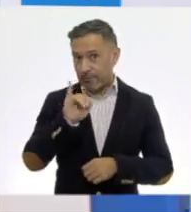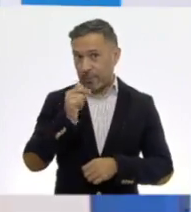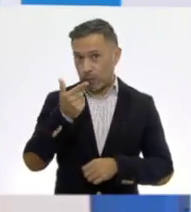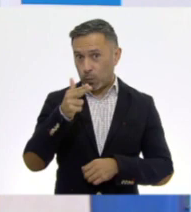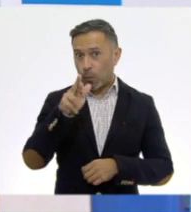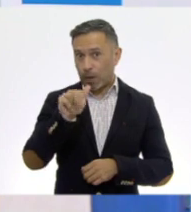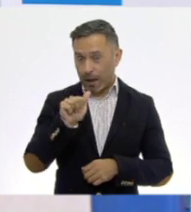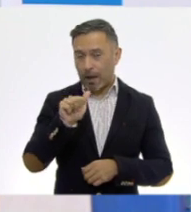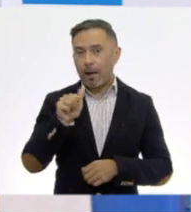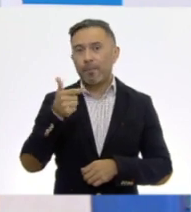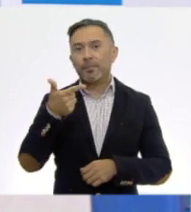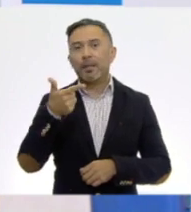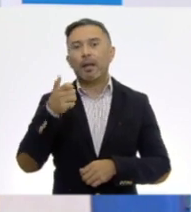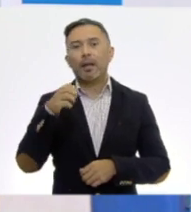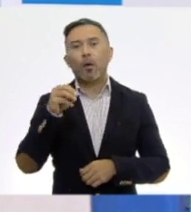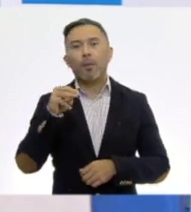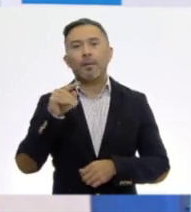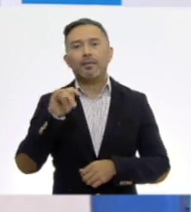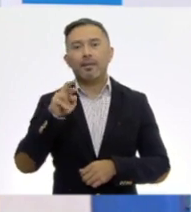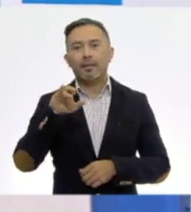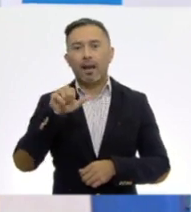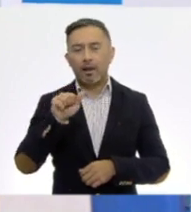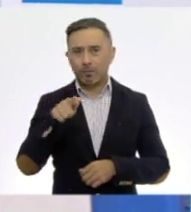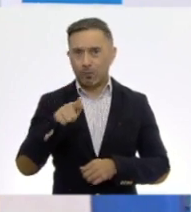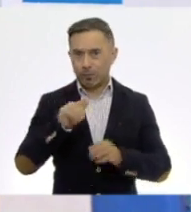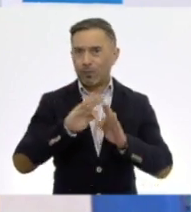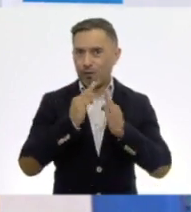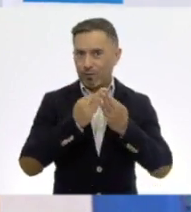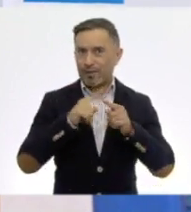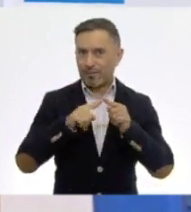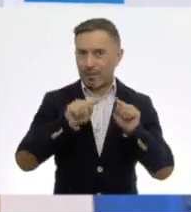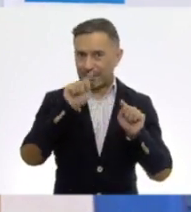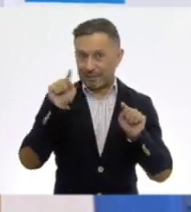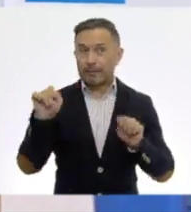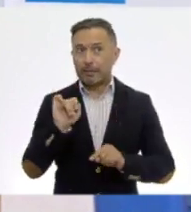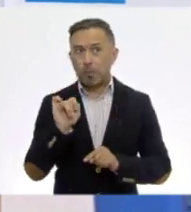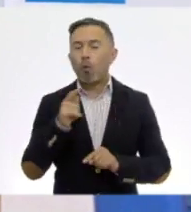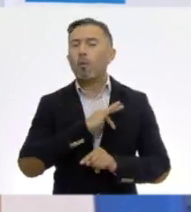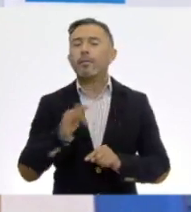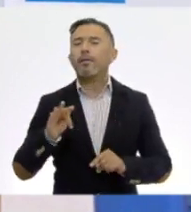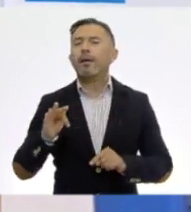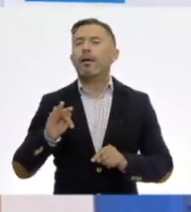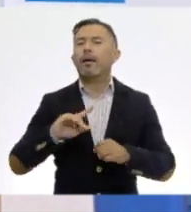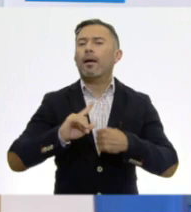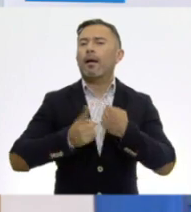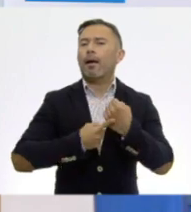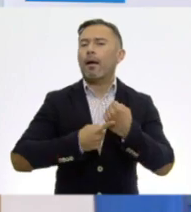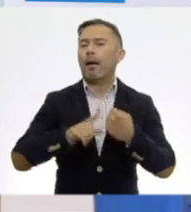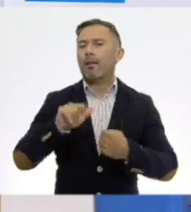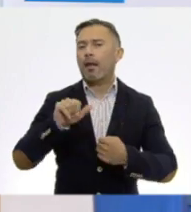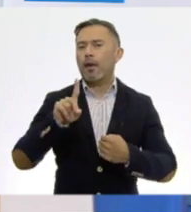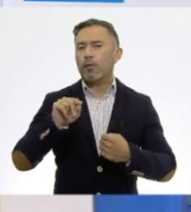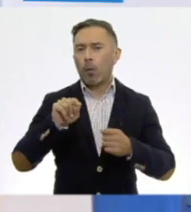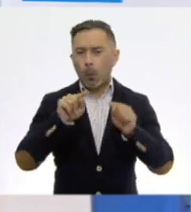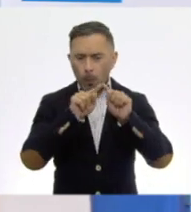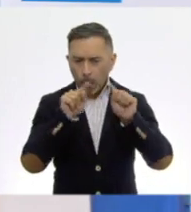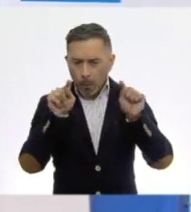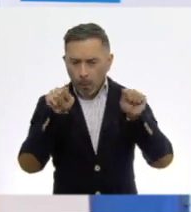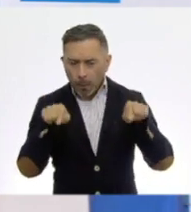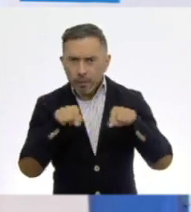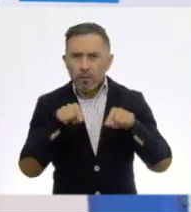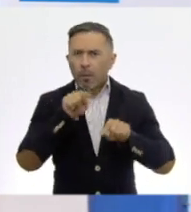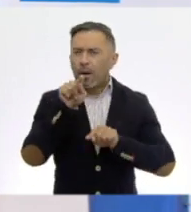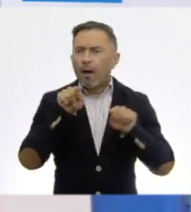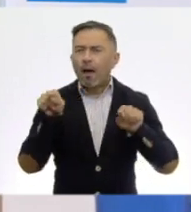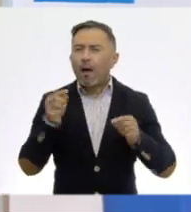es, pero vamos a identificarlas por su número de lados y la relación que existe entre sus